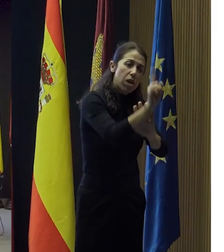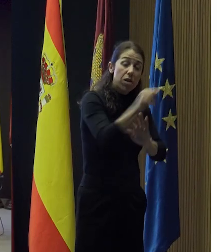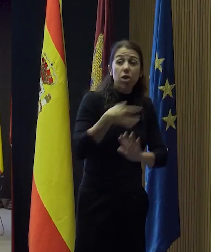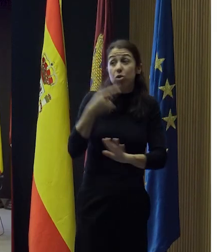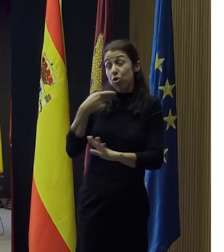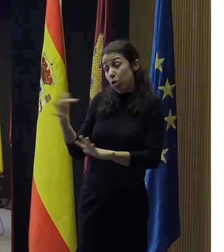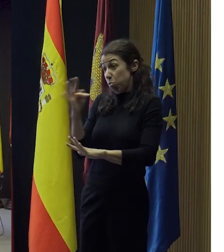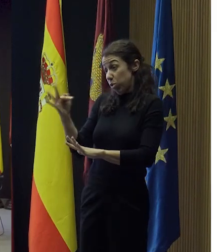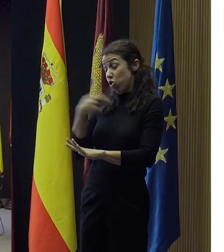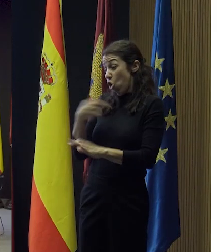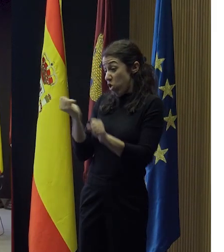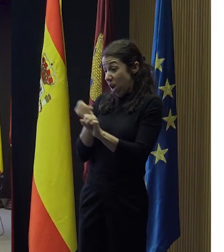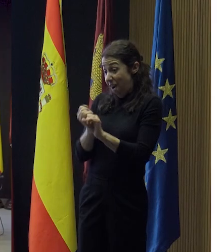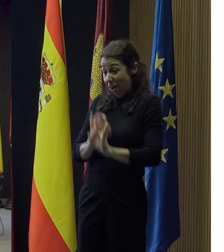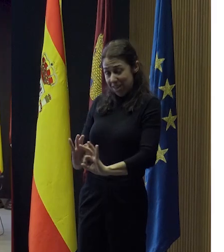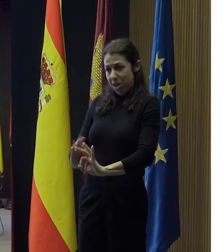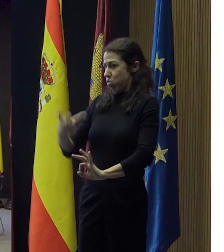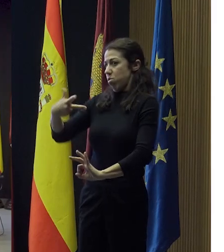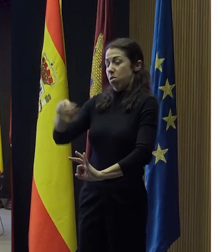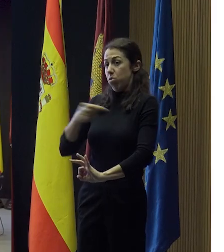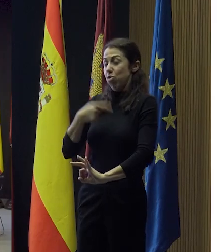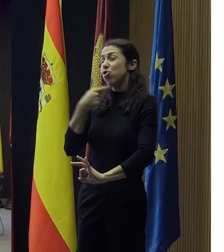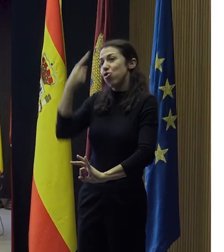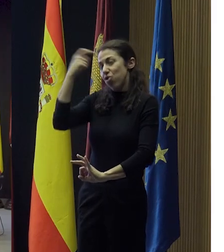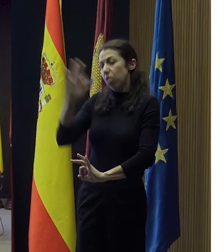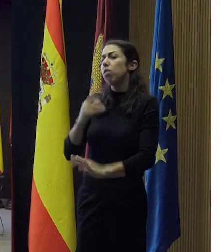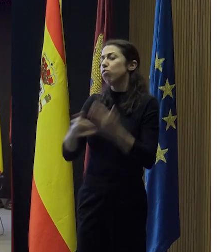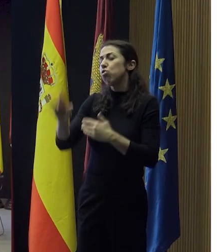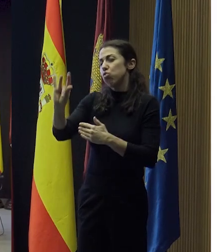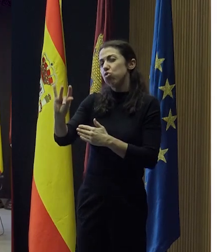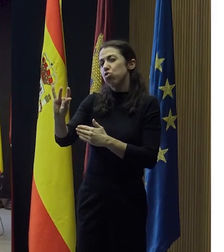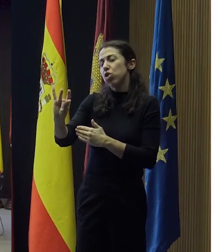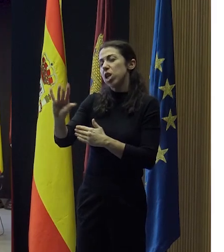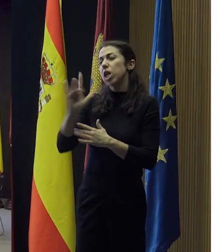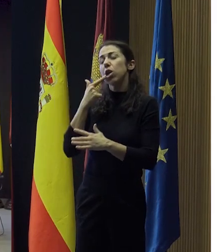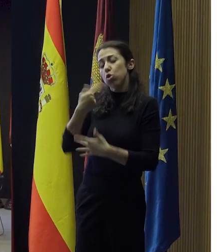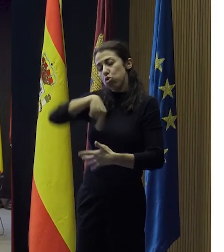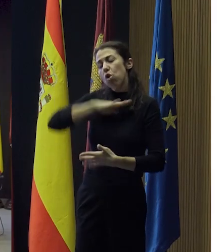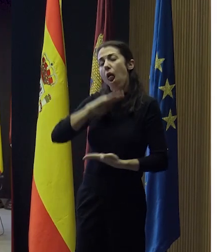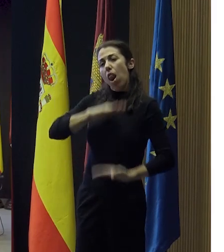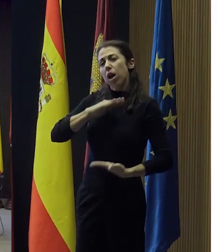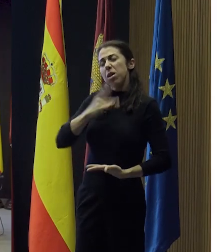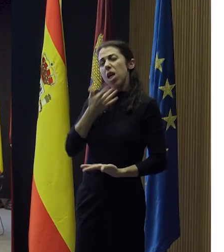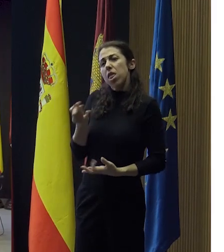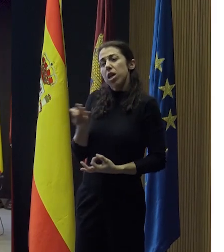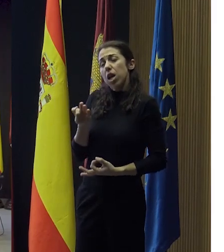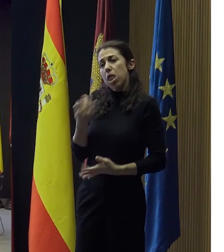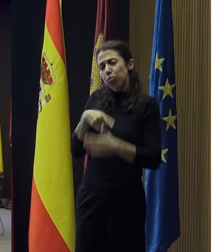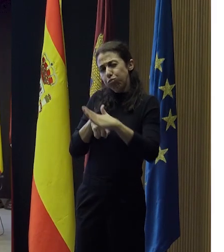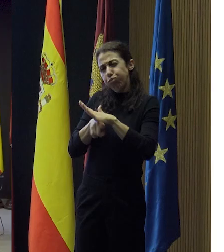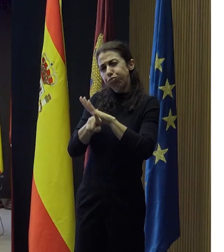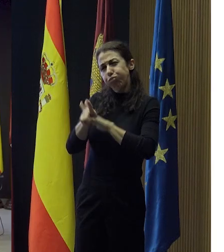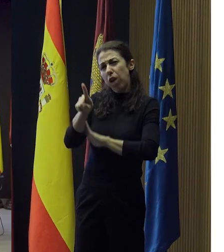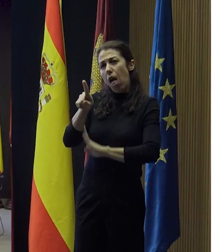fuese optimista no me dedicaría a esto. O sea, yo creo que sí, que la humanidad tenemos la capacidad de crecer,